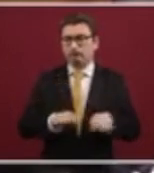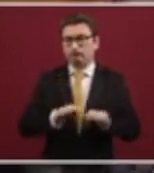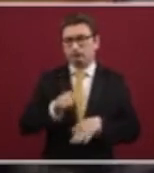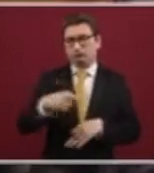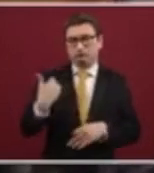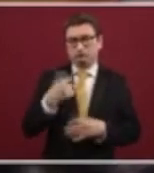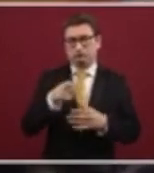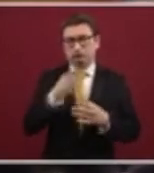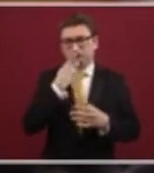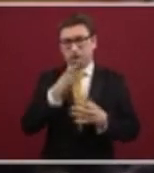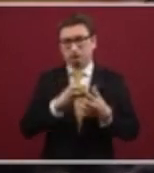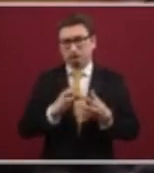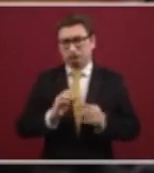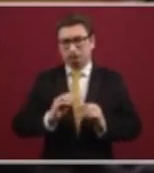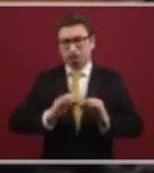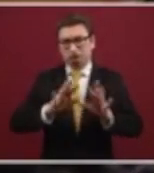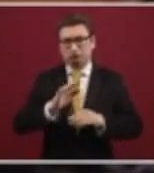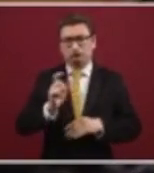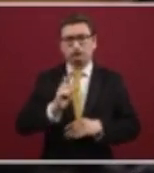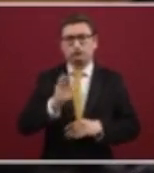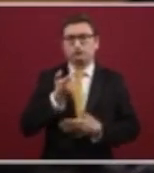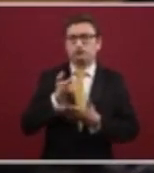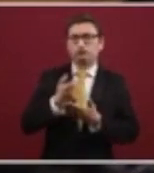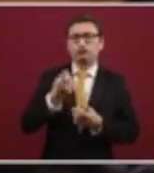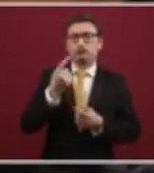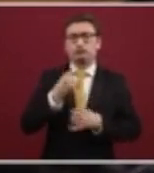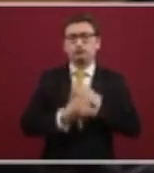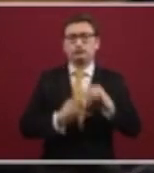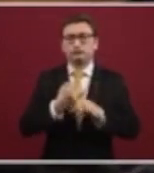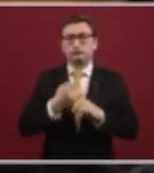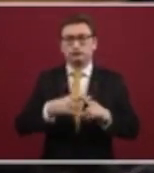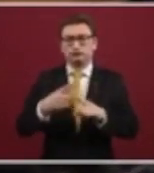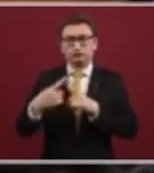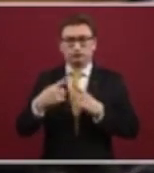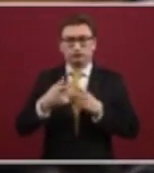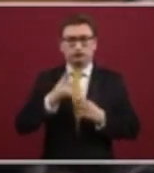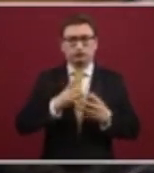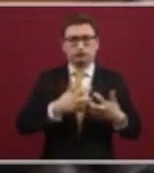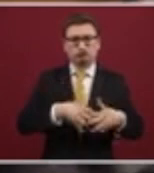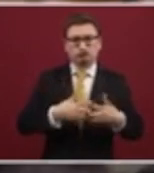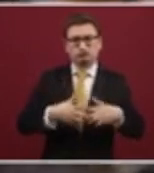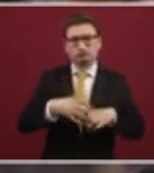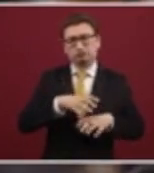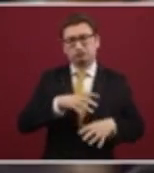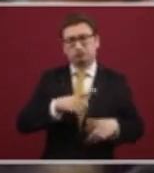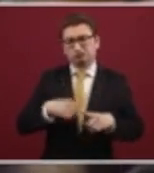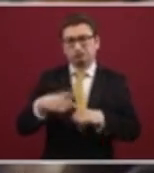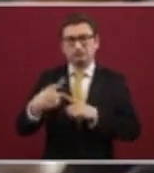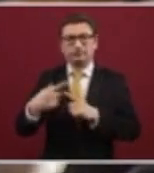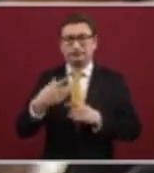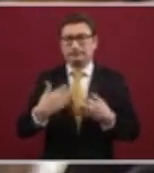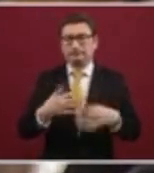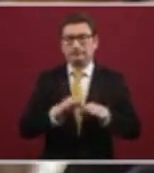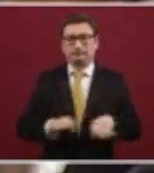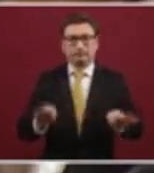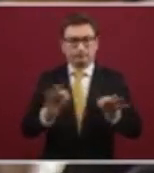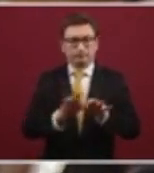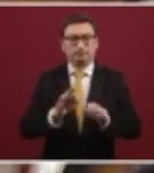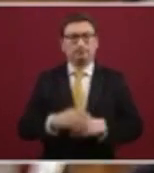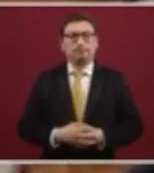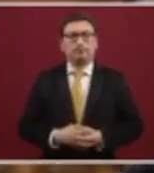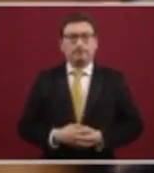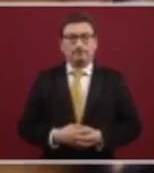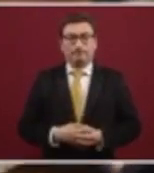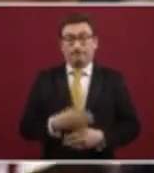una capitalización en términos de precios internacionales de los factores de producción y es un factor primordial.